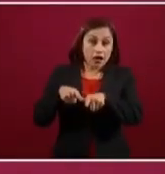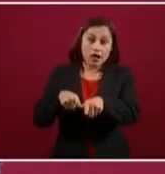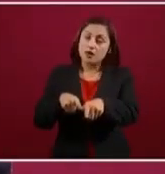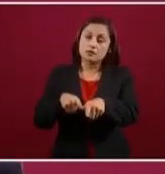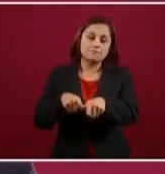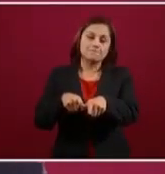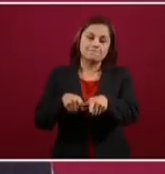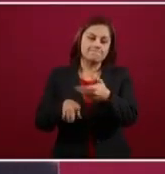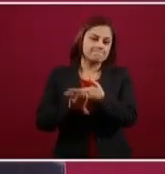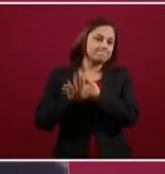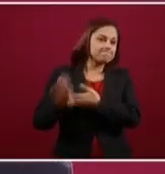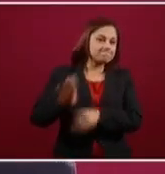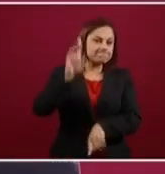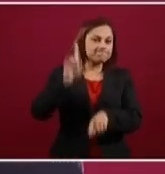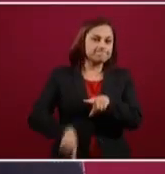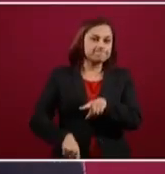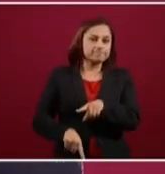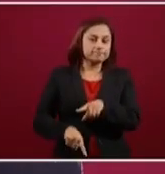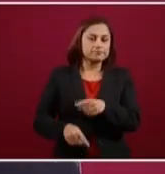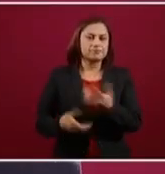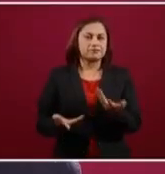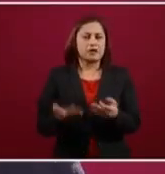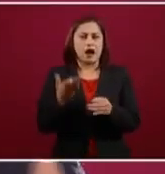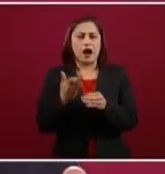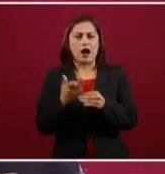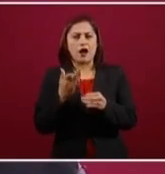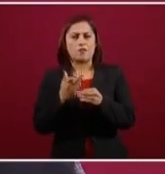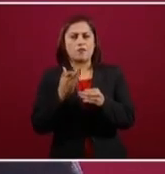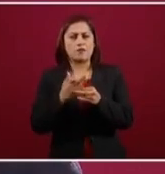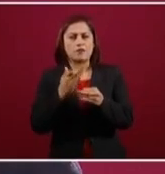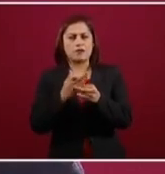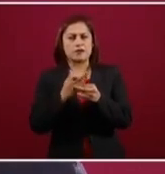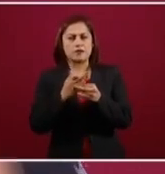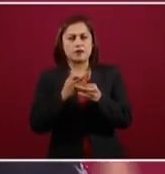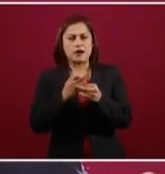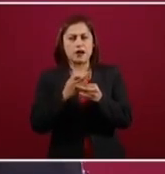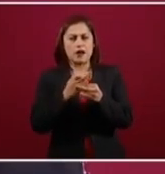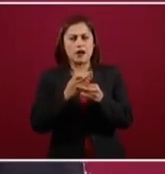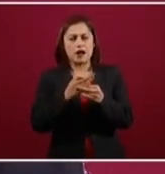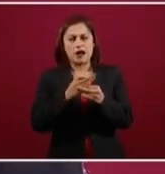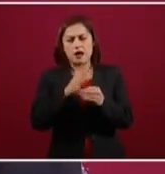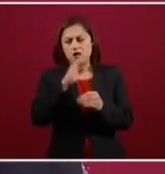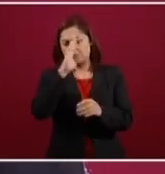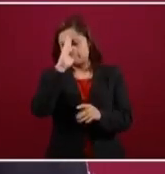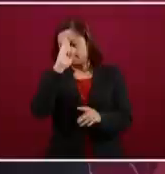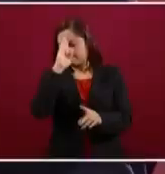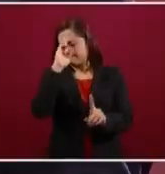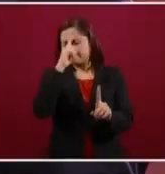Ni más que a la condena a los hombres o que la condena a los hombres,